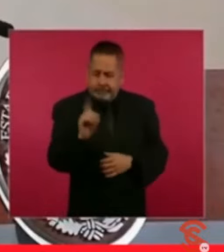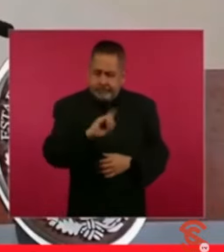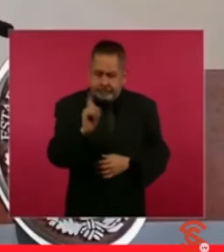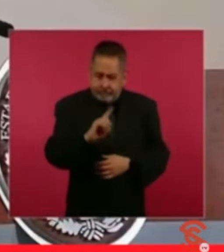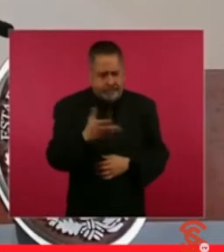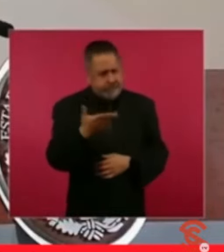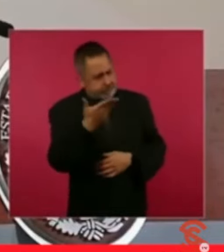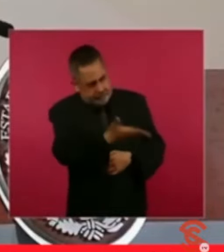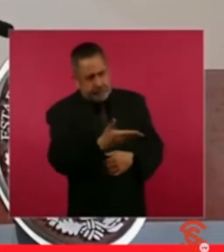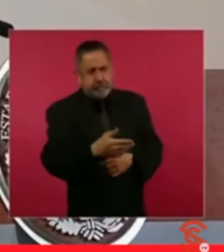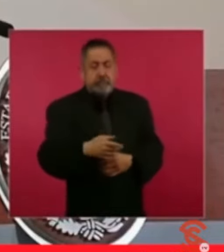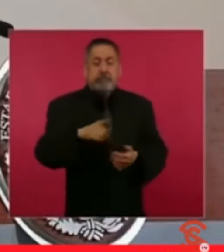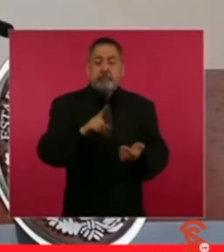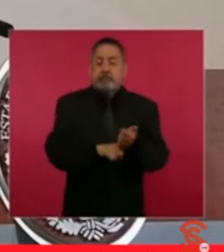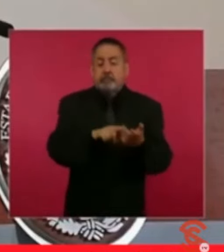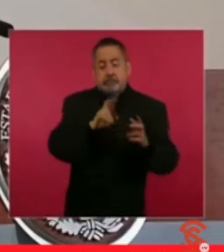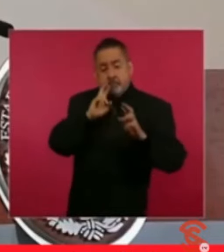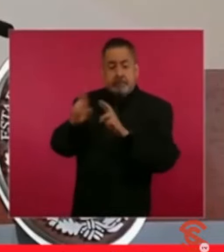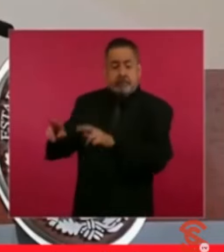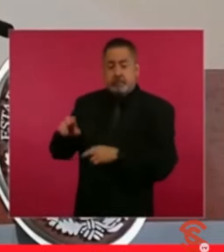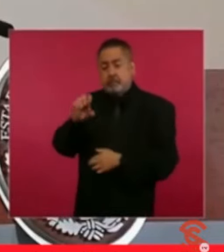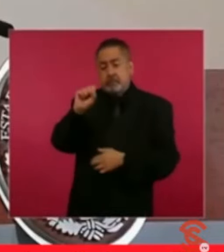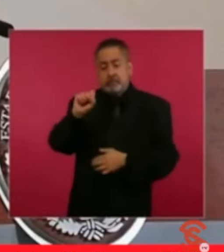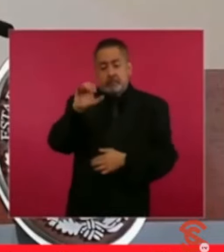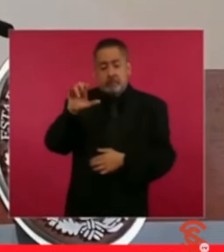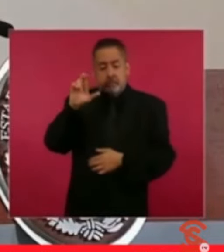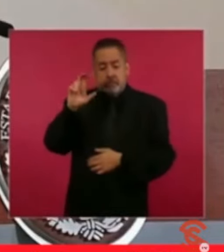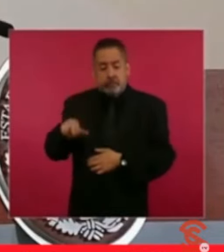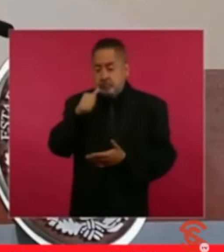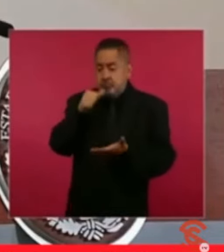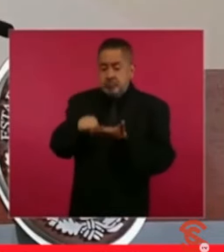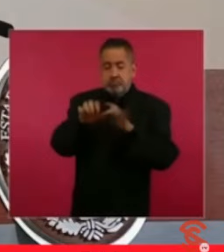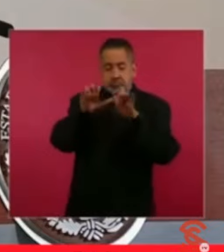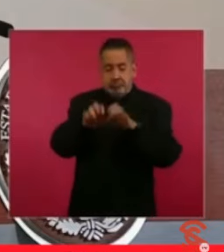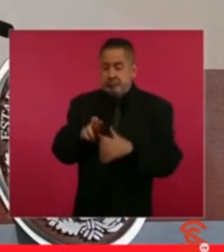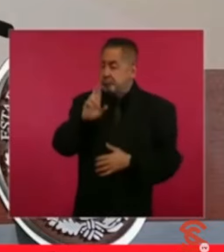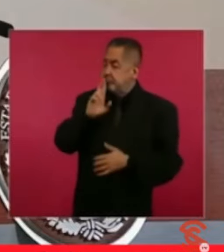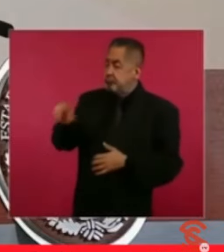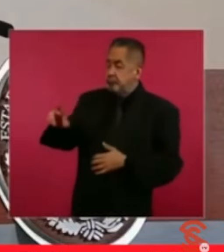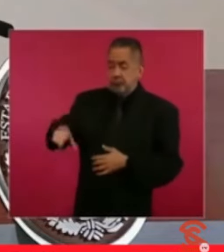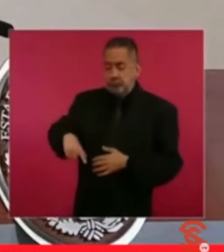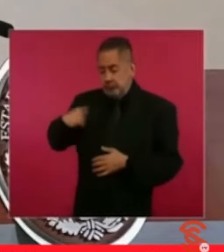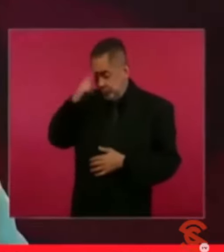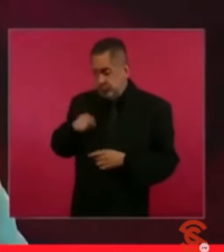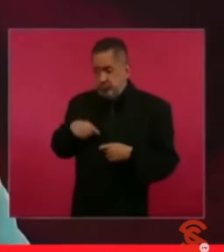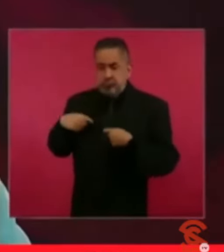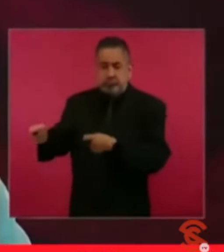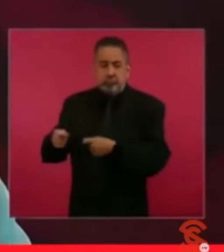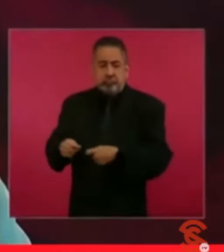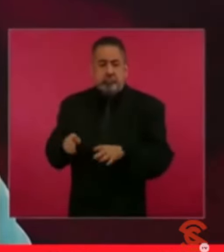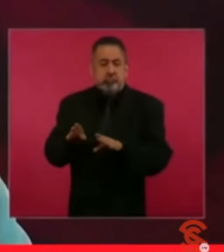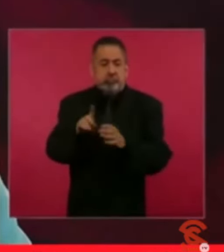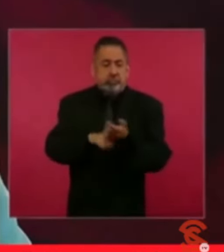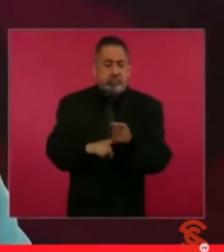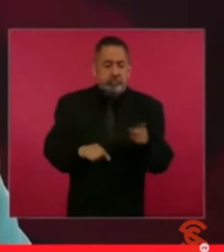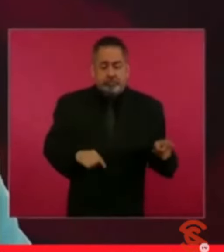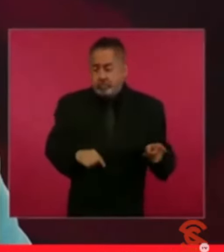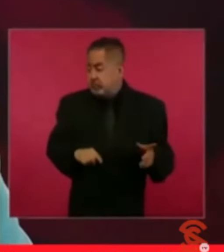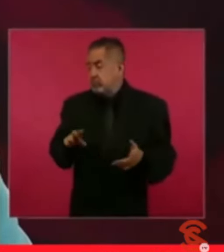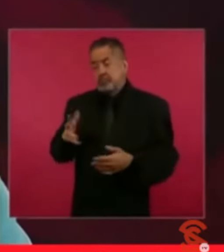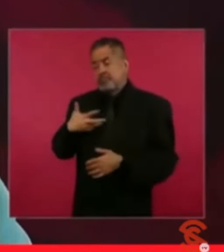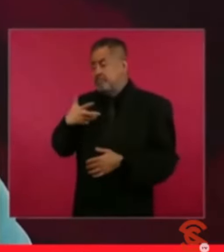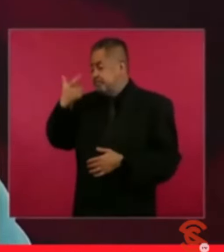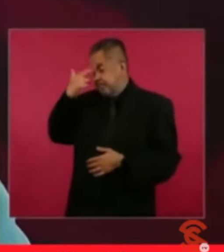máximo tribunal respondió por escrito al gobierno de México justificando el